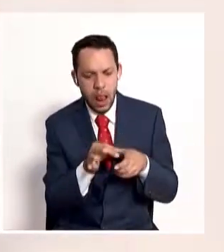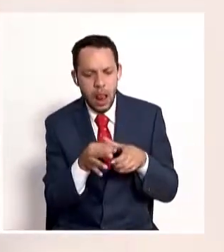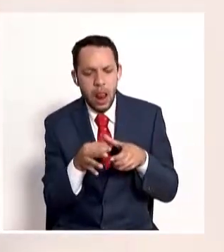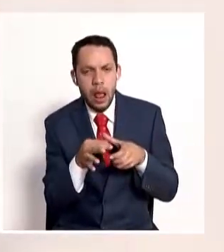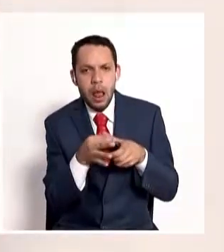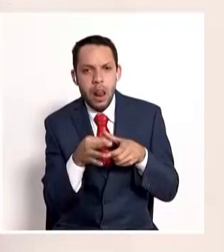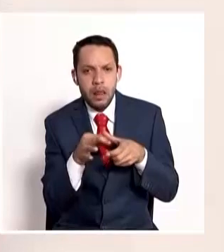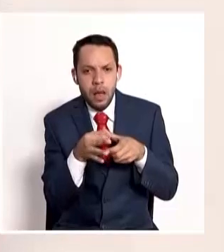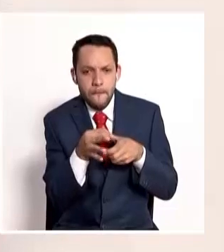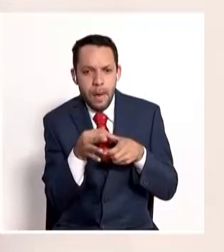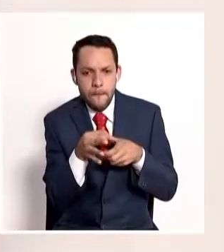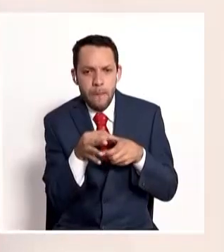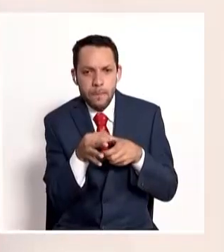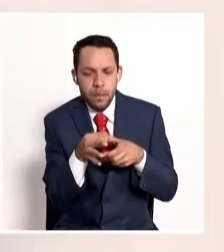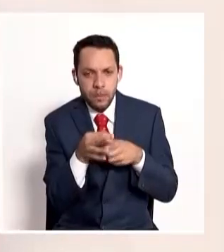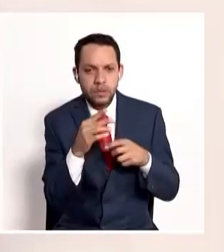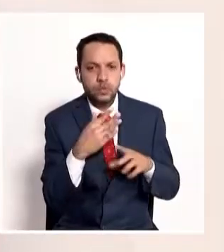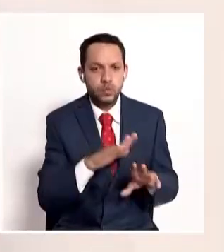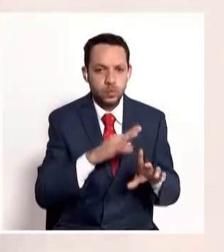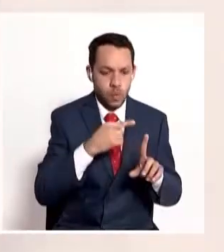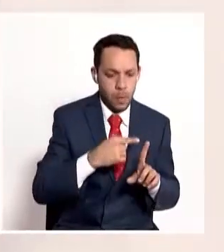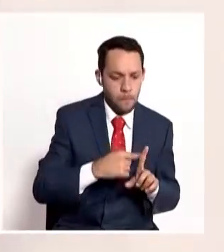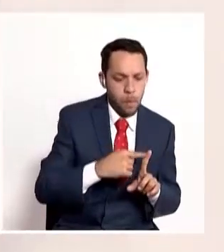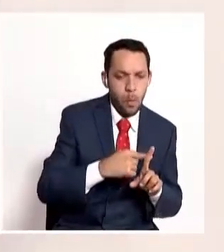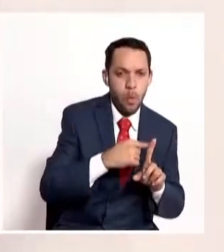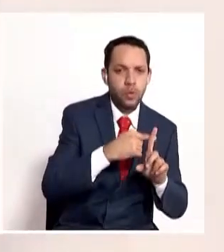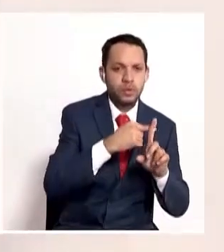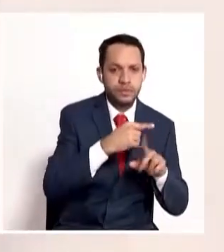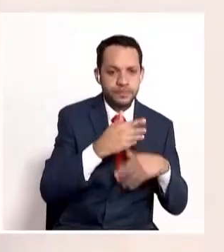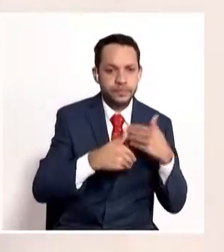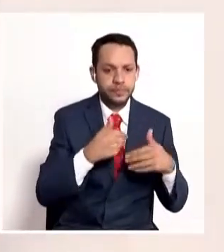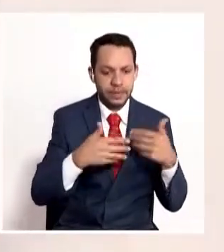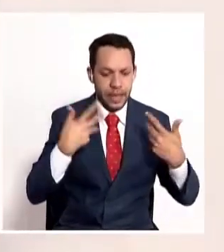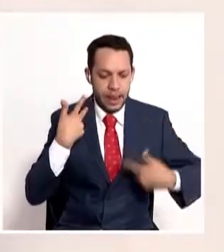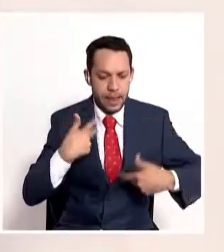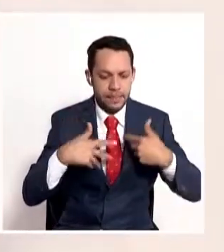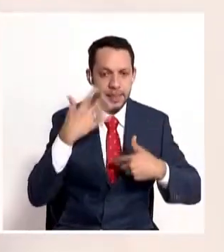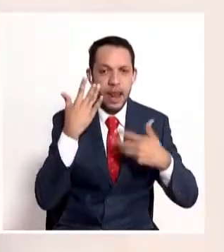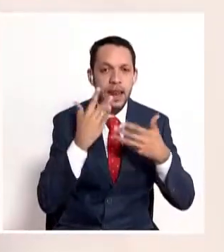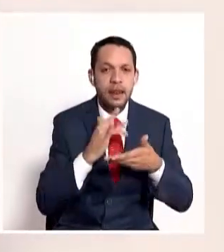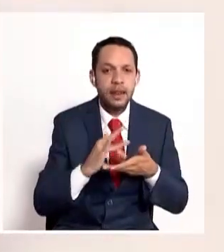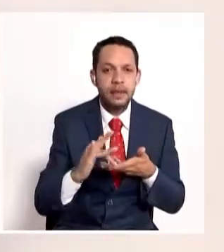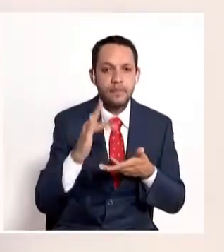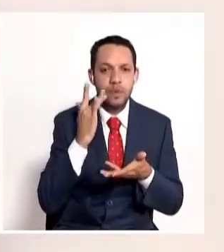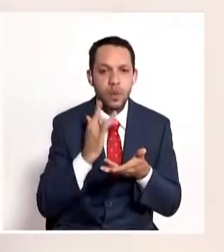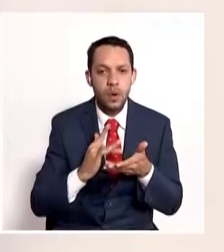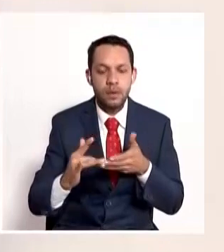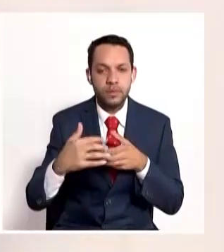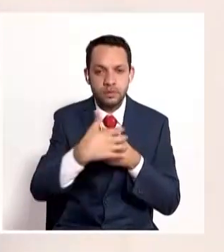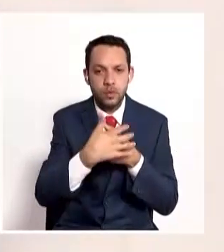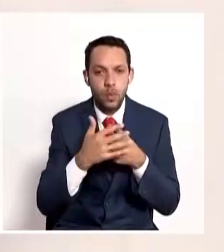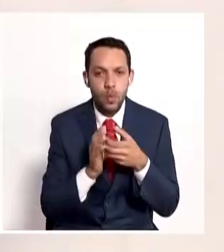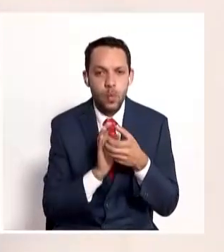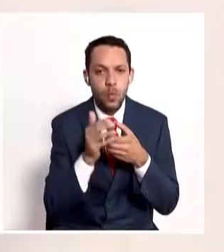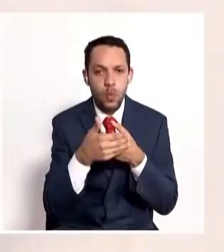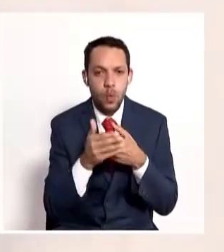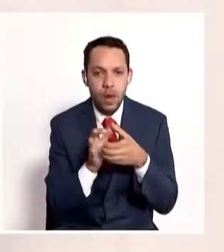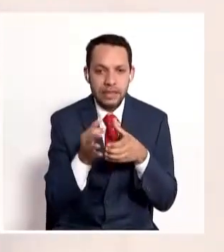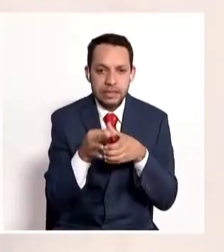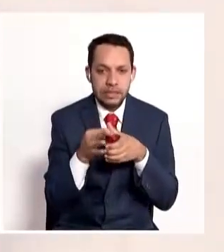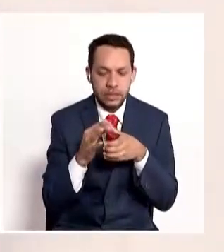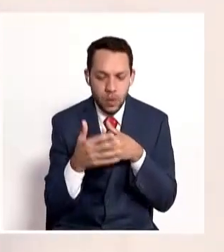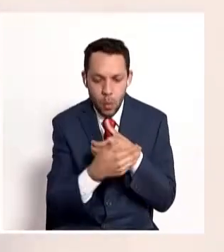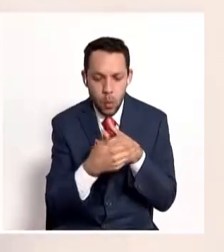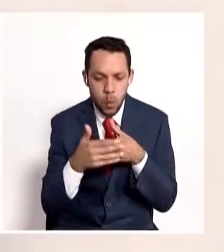de la célula hace un proceso positivo que es comenzar a limpiar intoxicar toda la parte celular que pasa